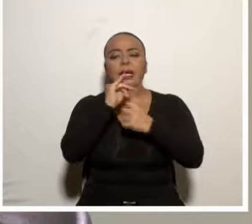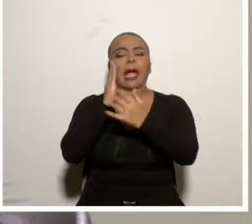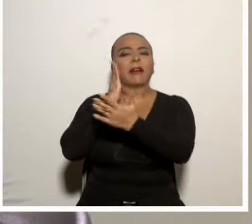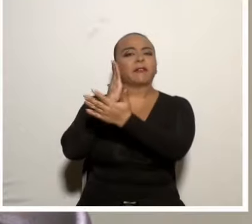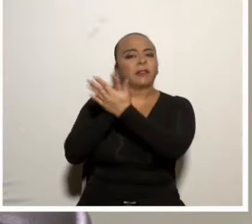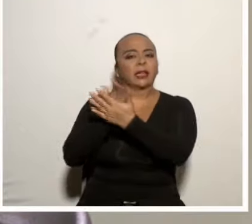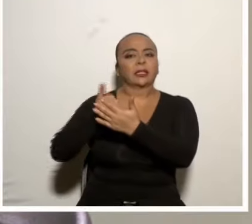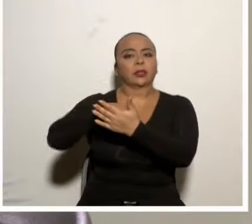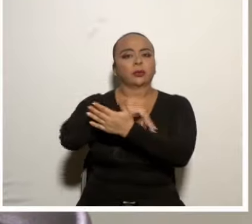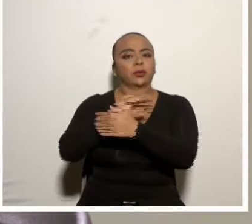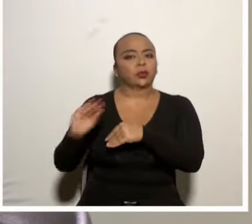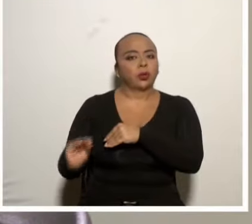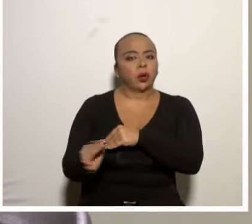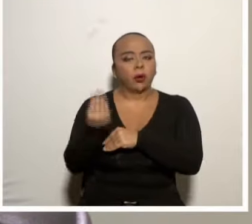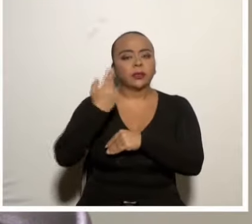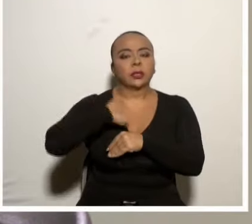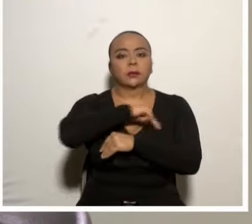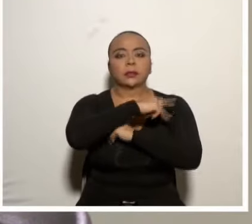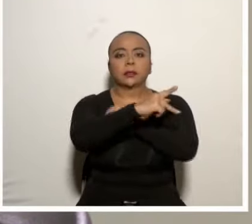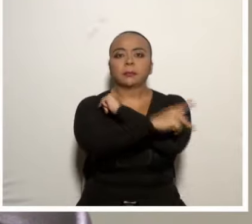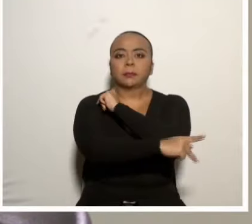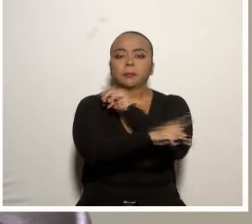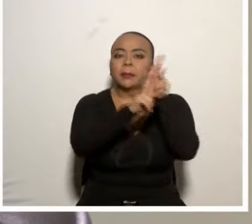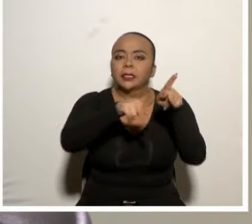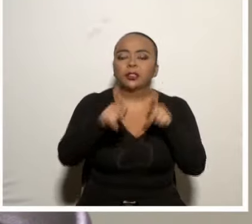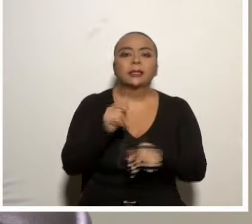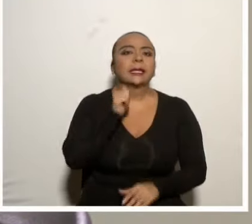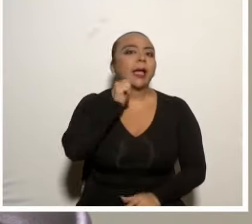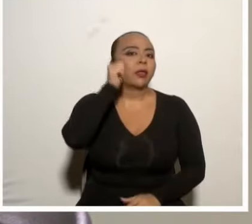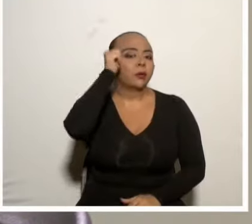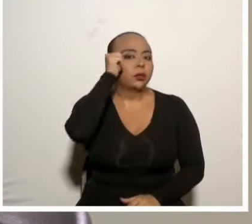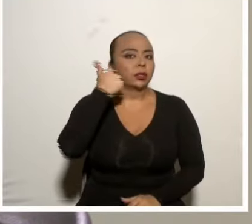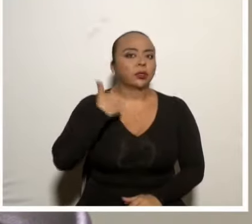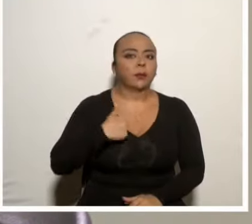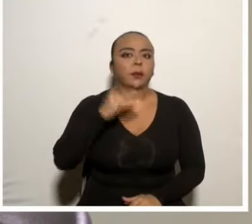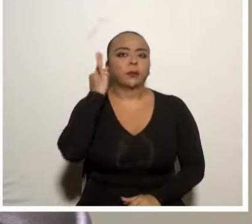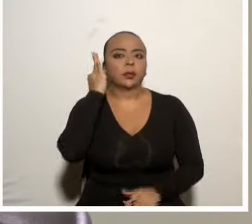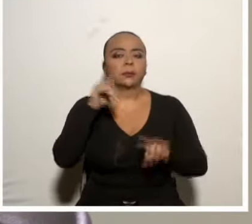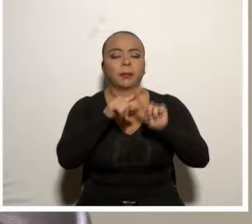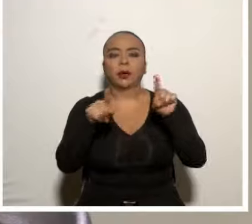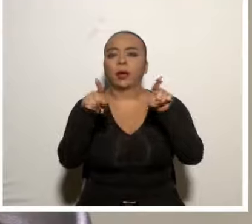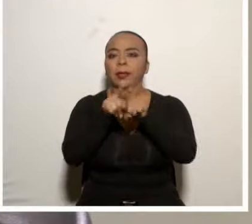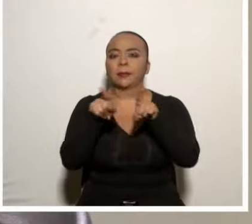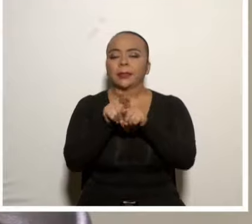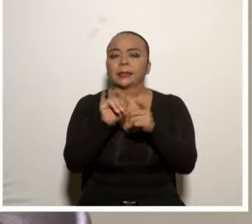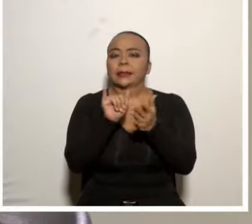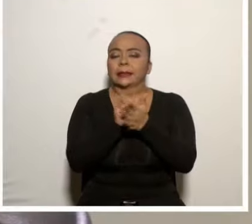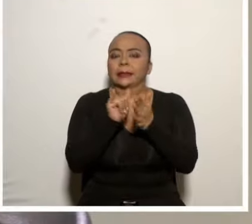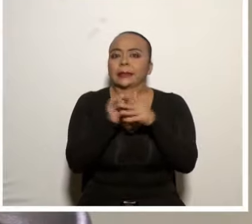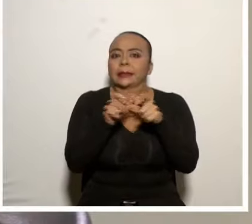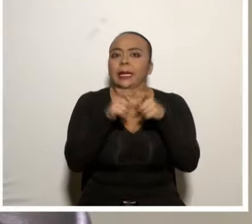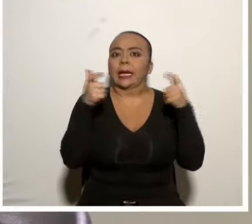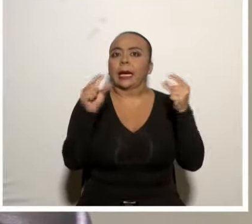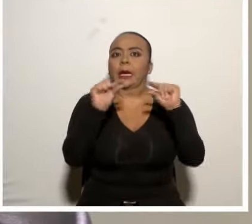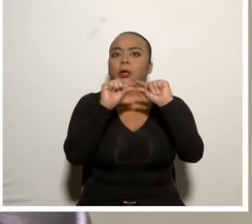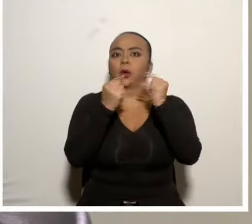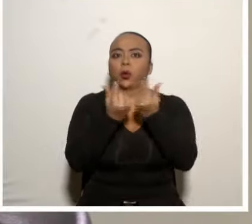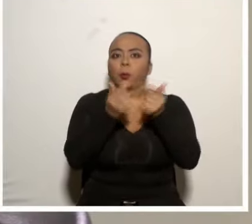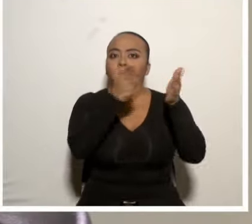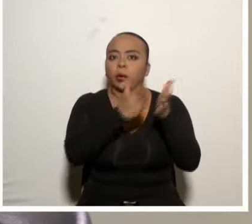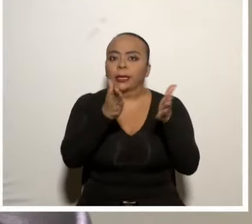nuestros jóvenes, a nuestras personas adultas, hombres, mujeres, pero además este gran crimen organizado como es